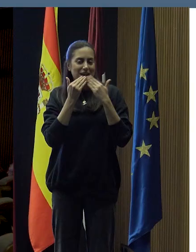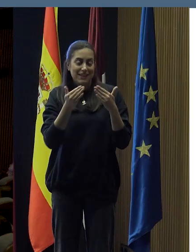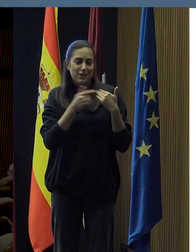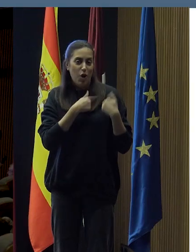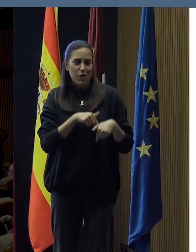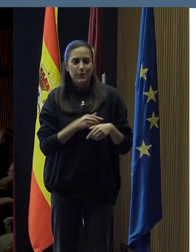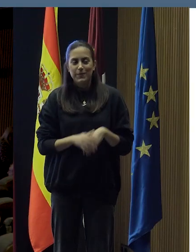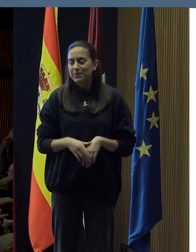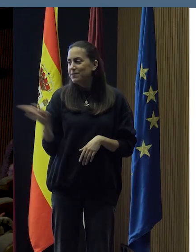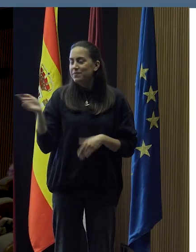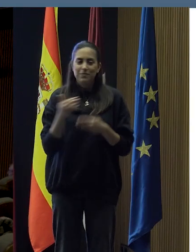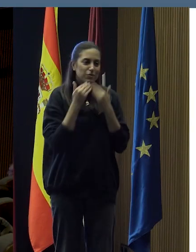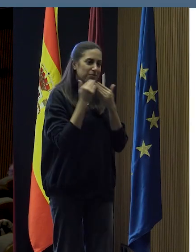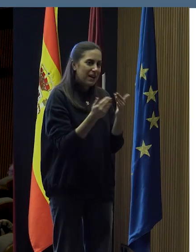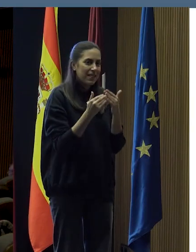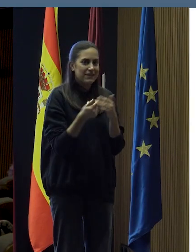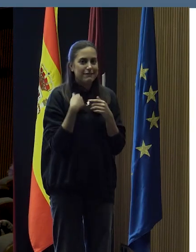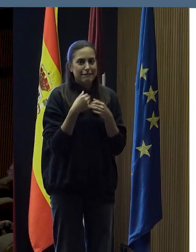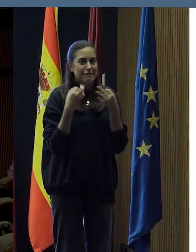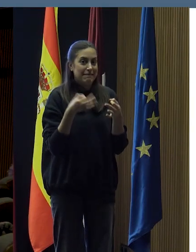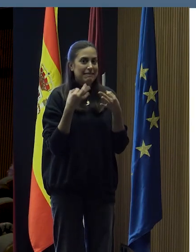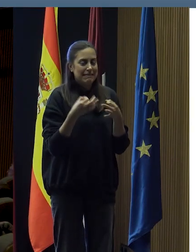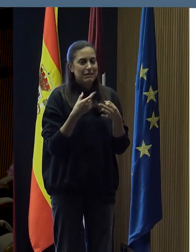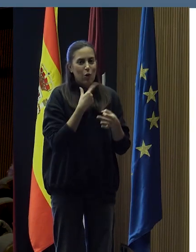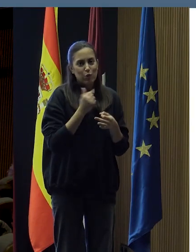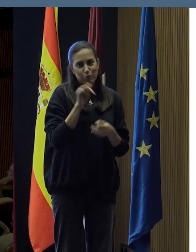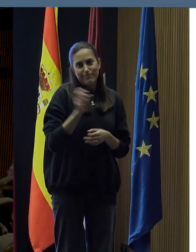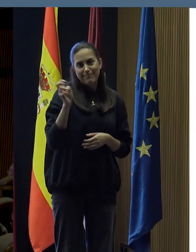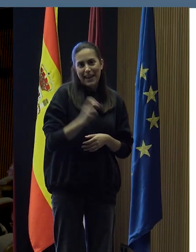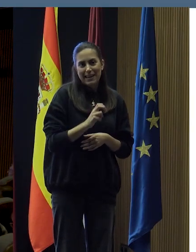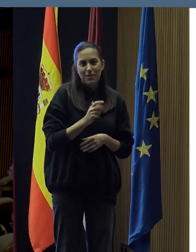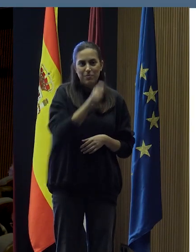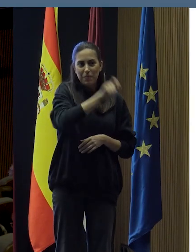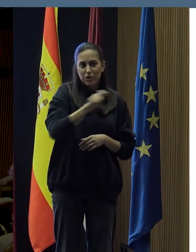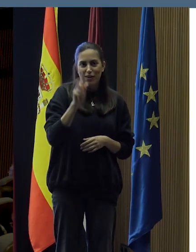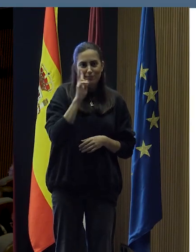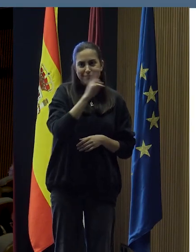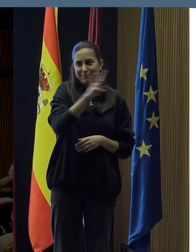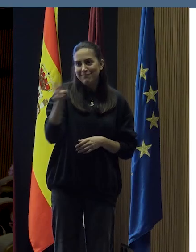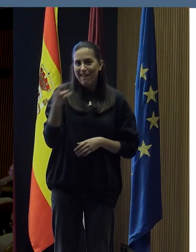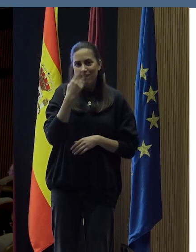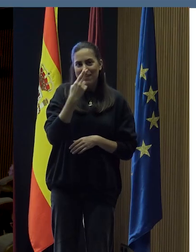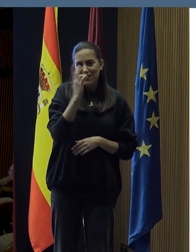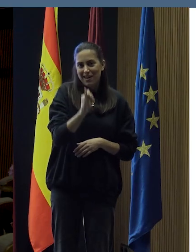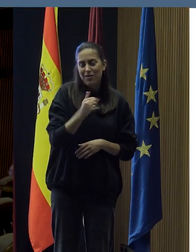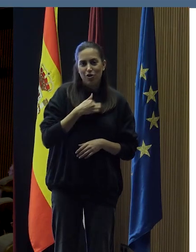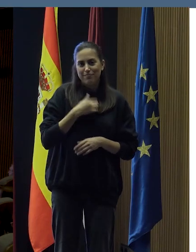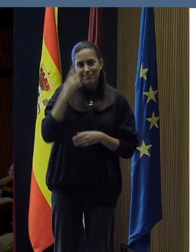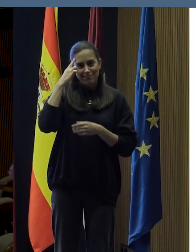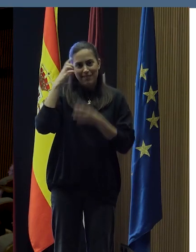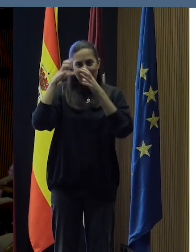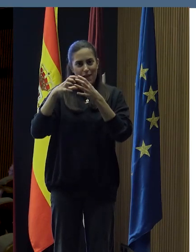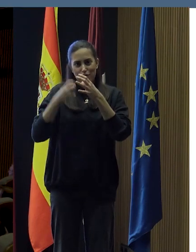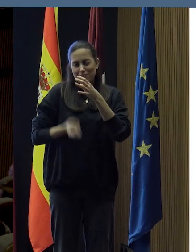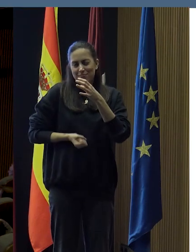muchísimas gracias. La verdad es que es un gusto siempre venir y ver tanta gente interesada en el estudio del cerebro. Para mí también es el órgano más apasionante de